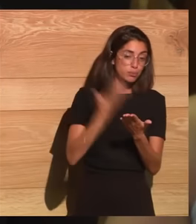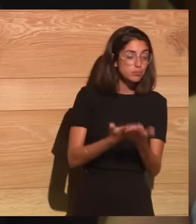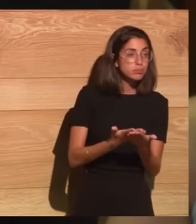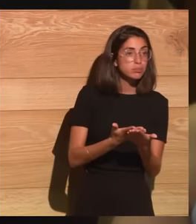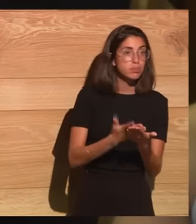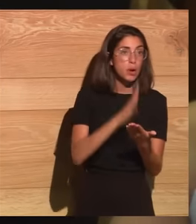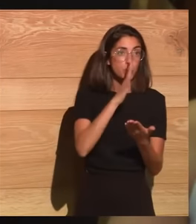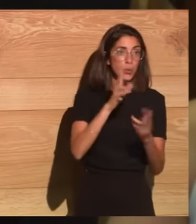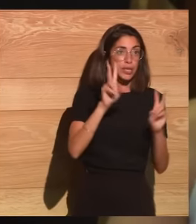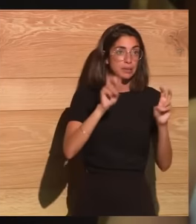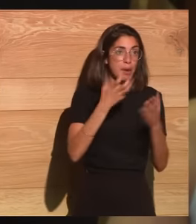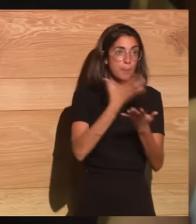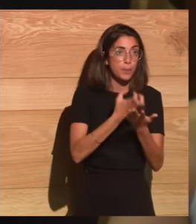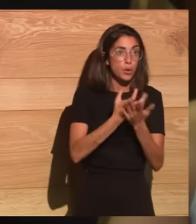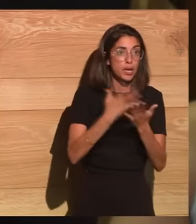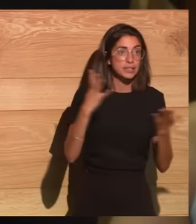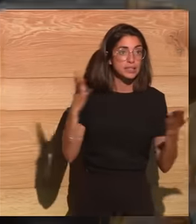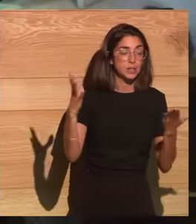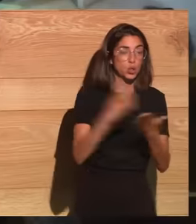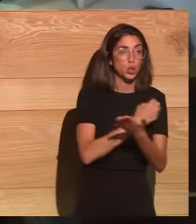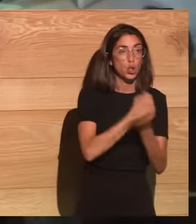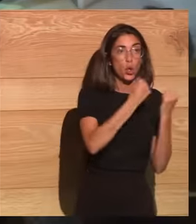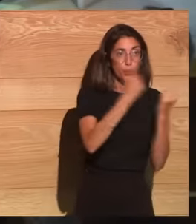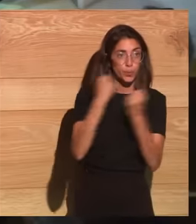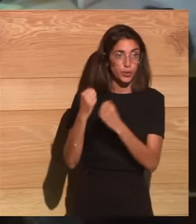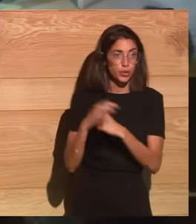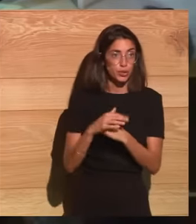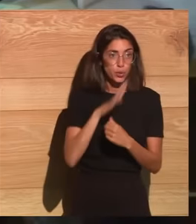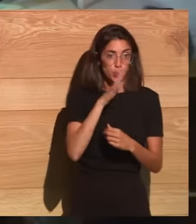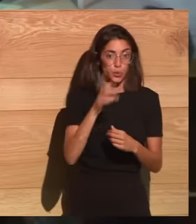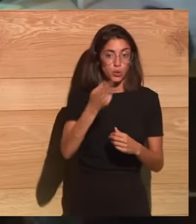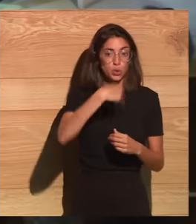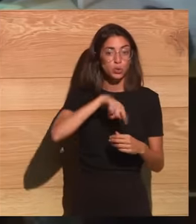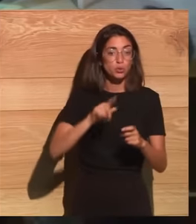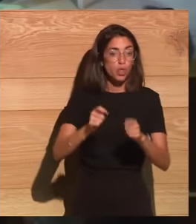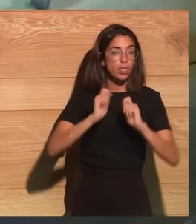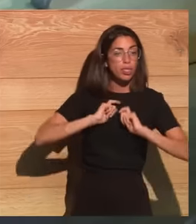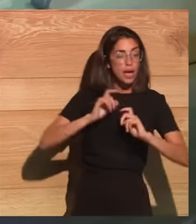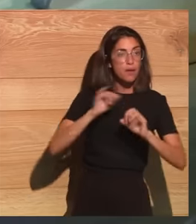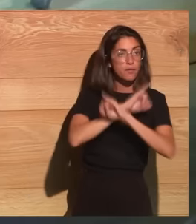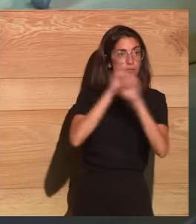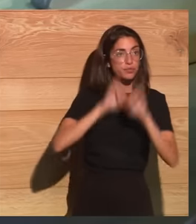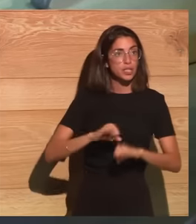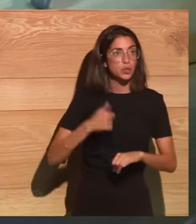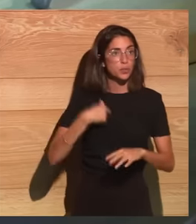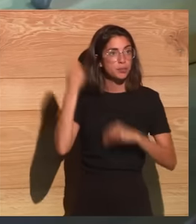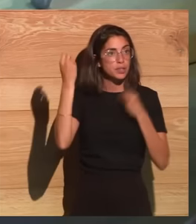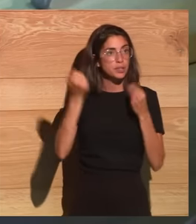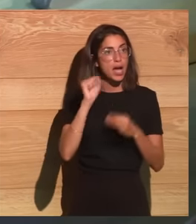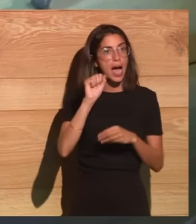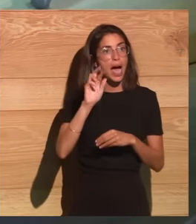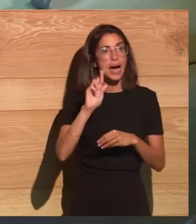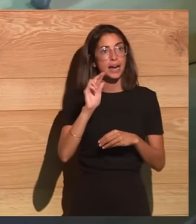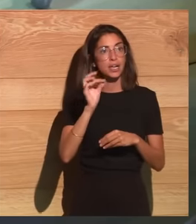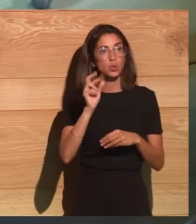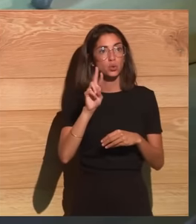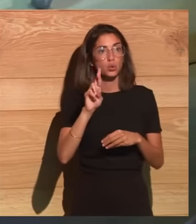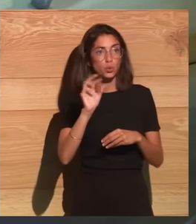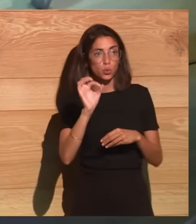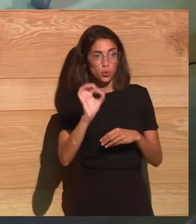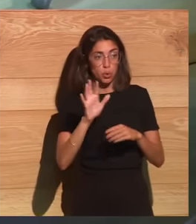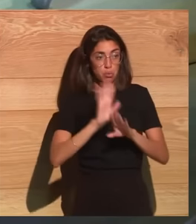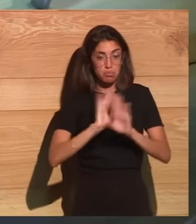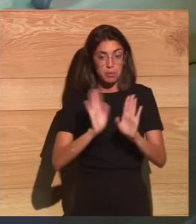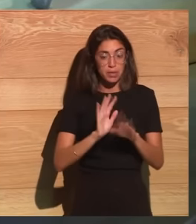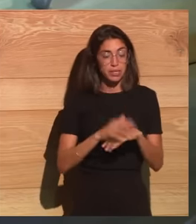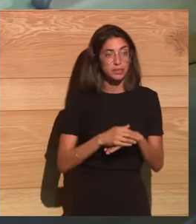Sí. Y de los felices que nos habéis hecho. Es que creo que solo Arturo consideraría que es buena idea hacer eso, ¿no? Sí, nada más. Sí, sobre